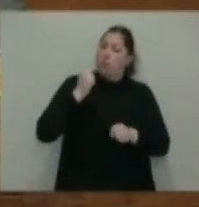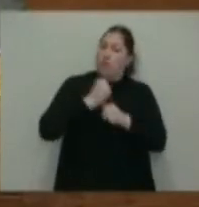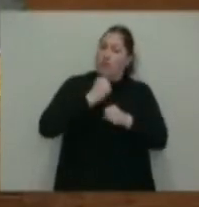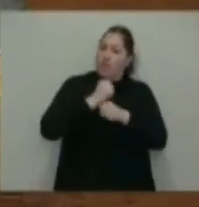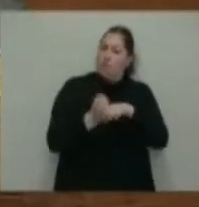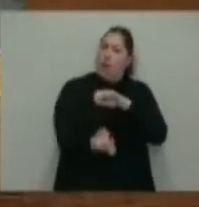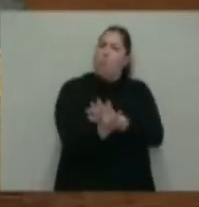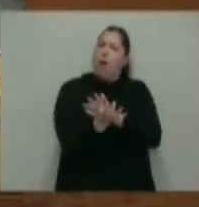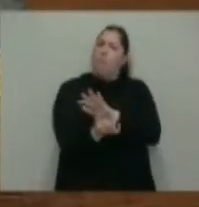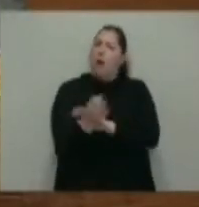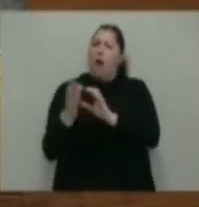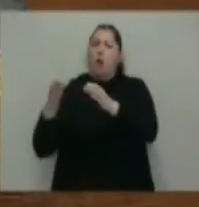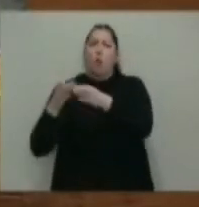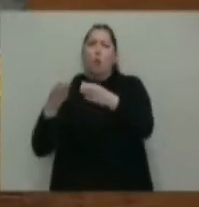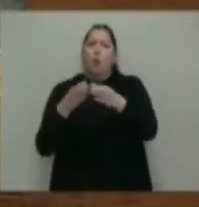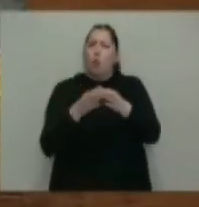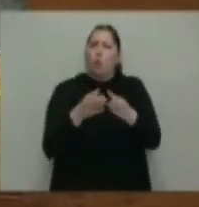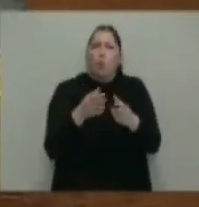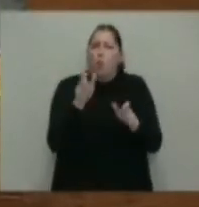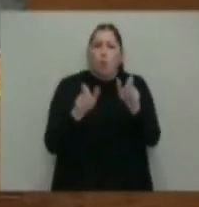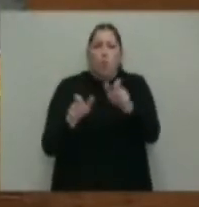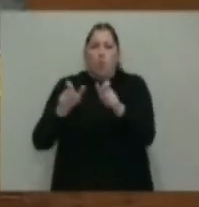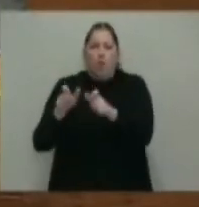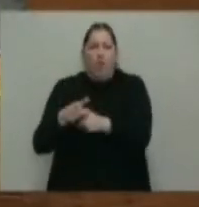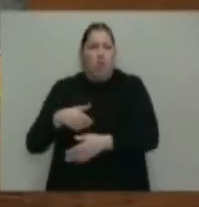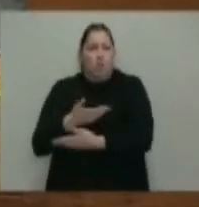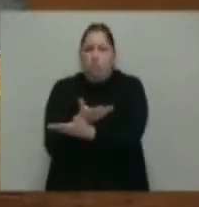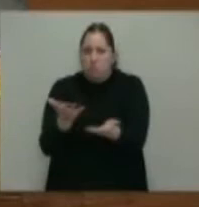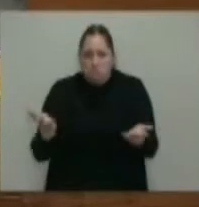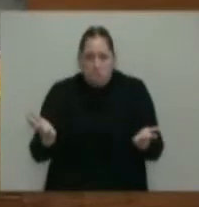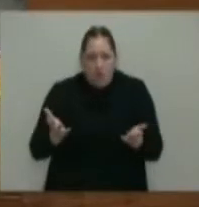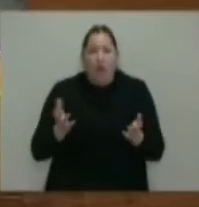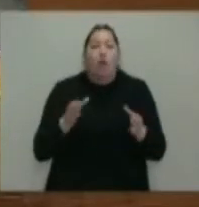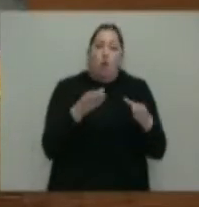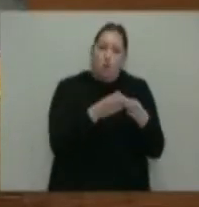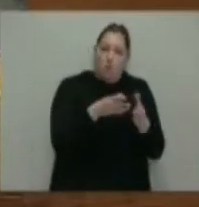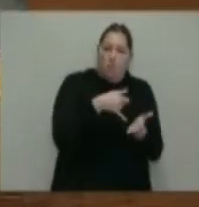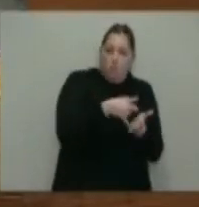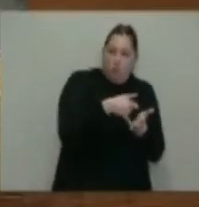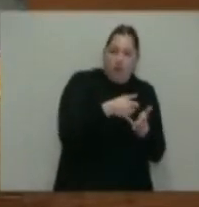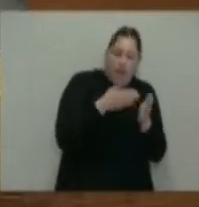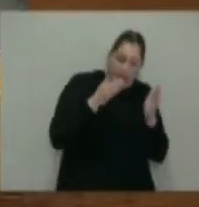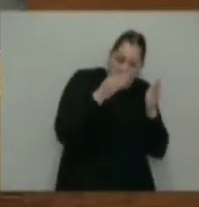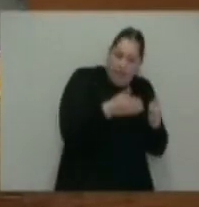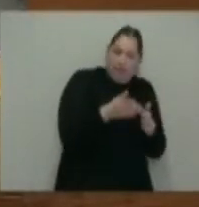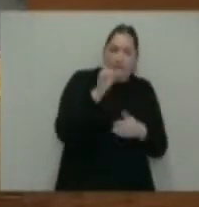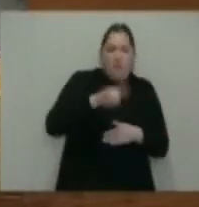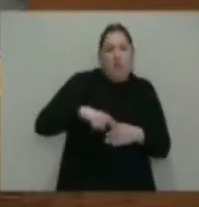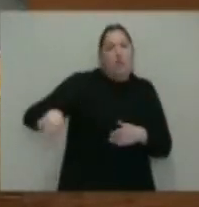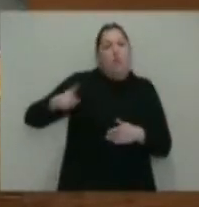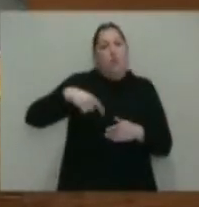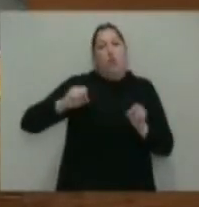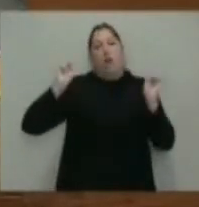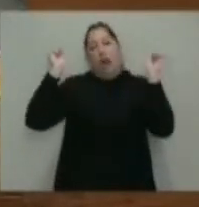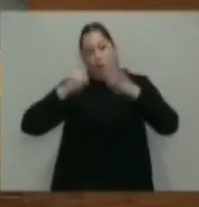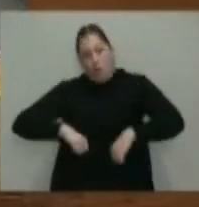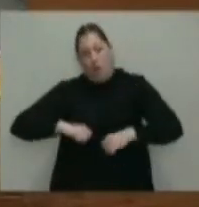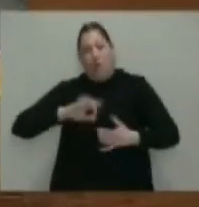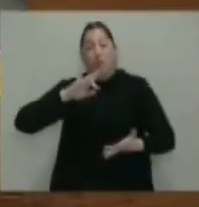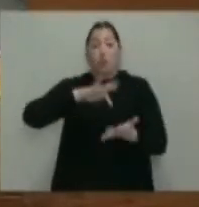los grupos de población, especialmente para los colectivos más vulnerables, creo que todos deberíamos de estar de acuerdo en que